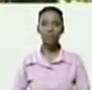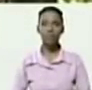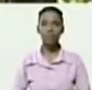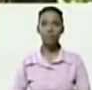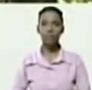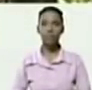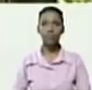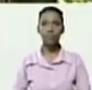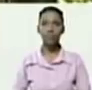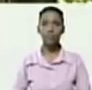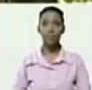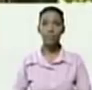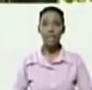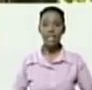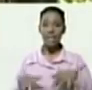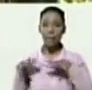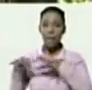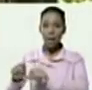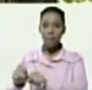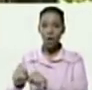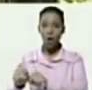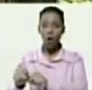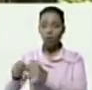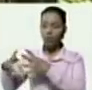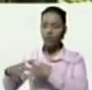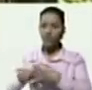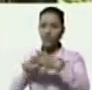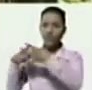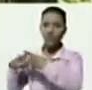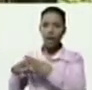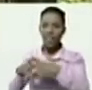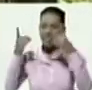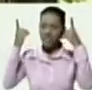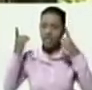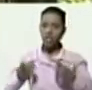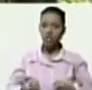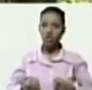Era el imperialismo norteamericano quien tomaba las decisiones.